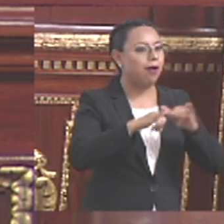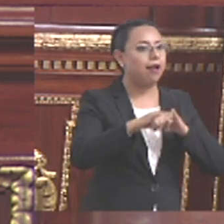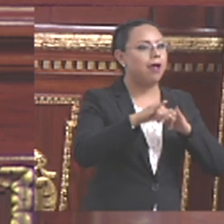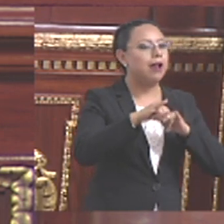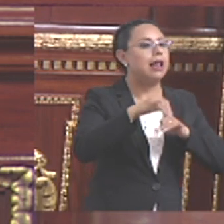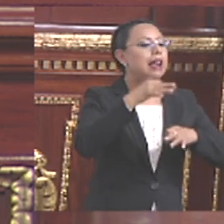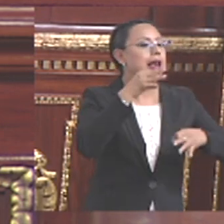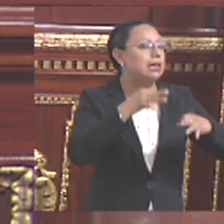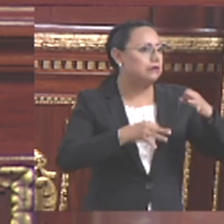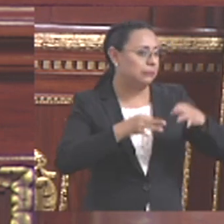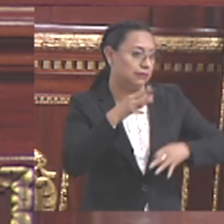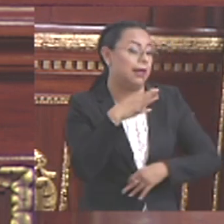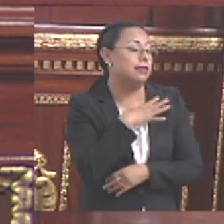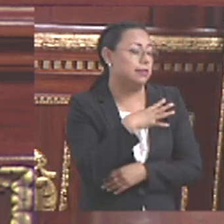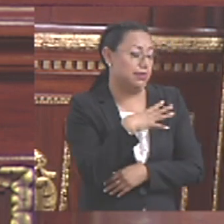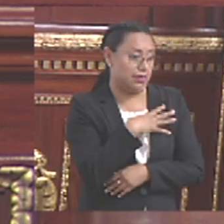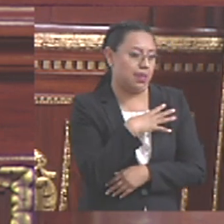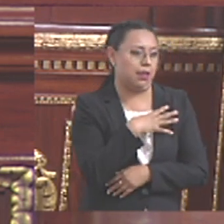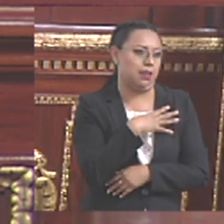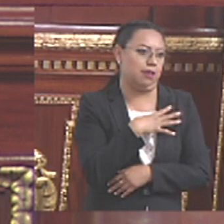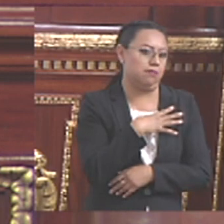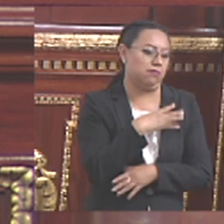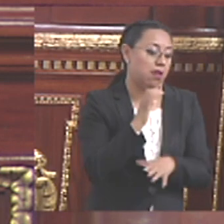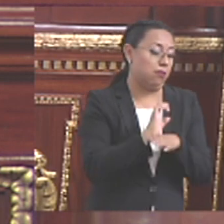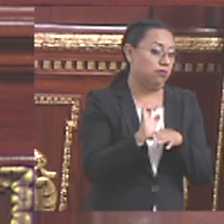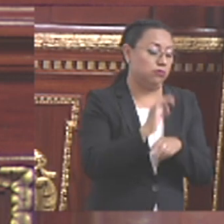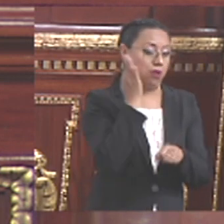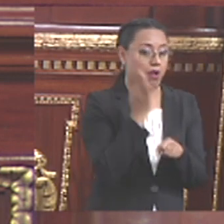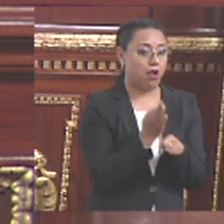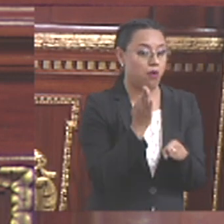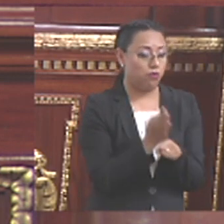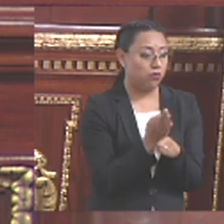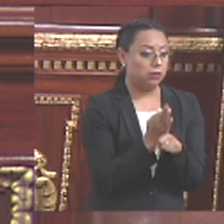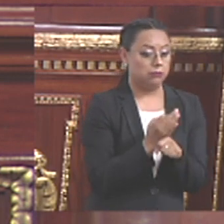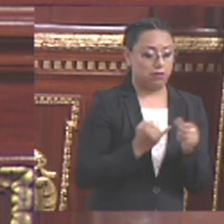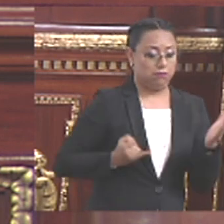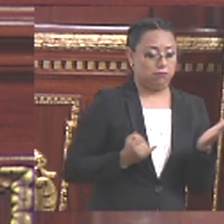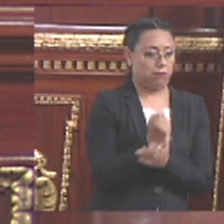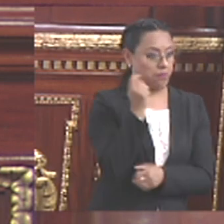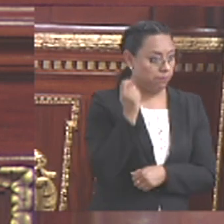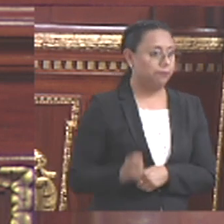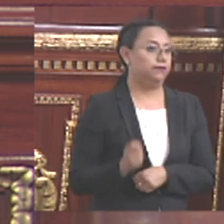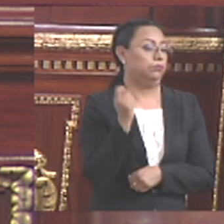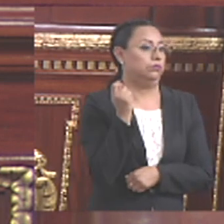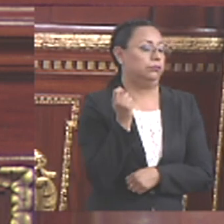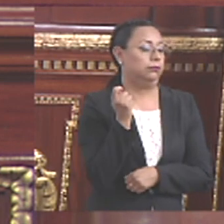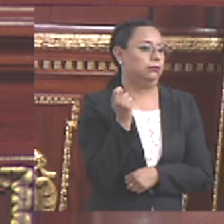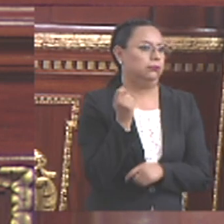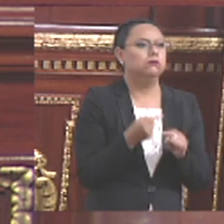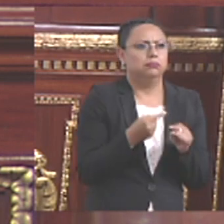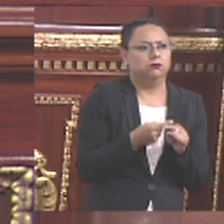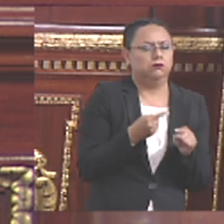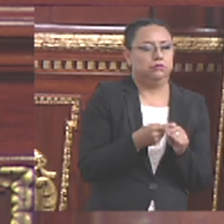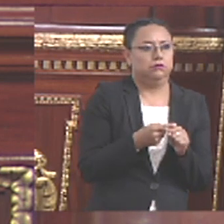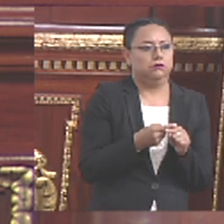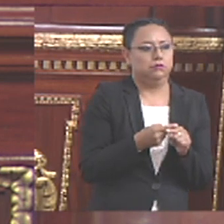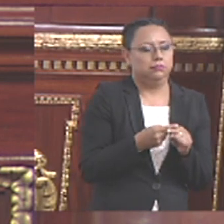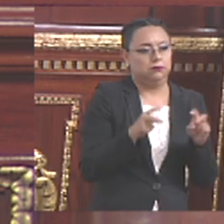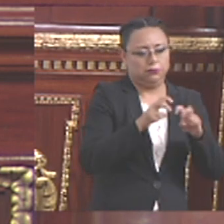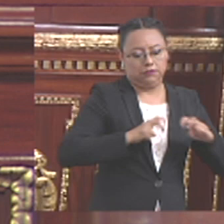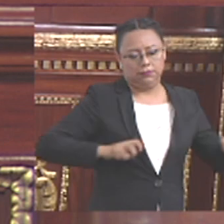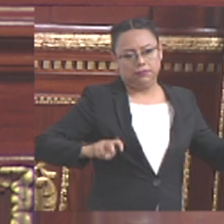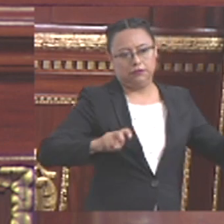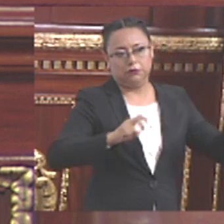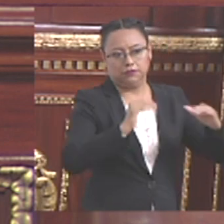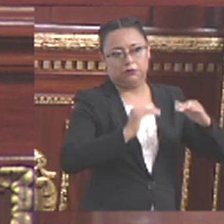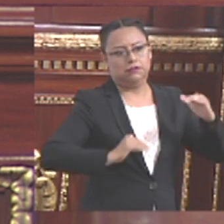claro, y mientras no haya una sentencia por parte de la sala,